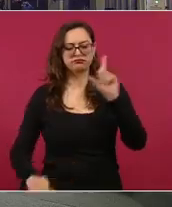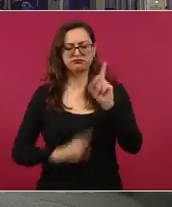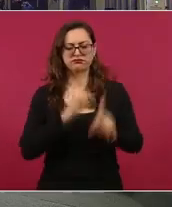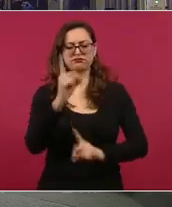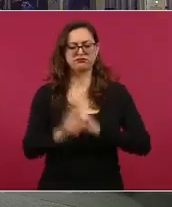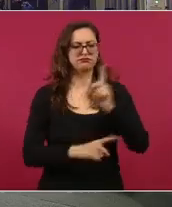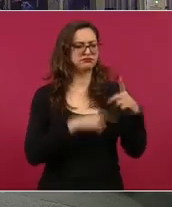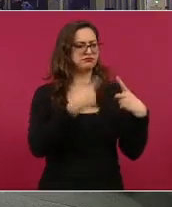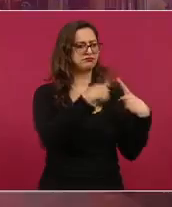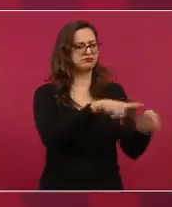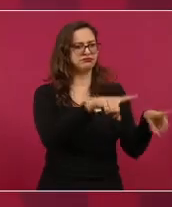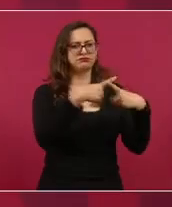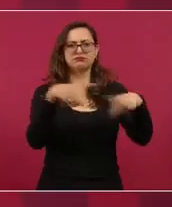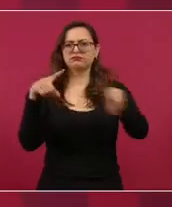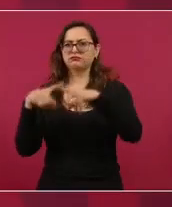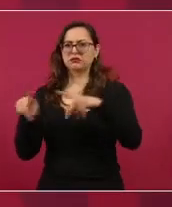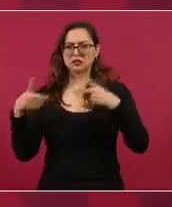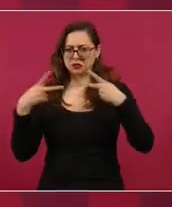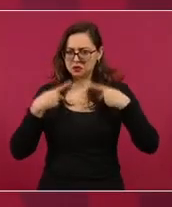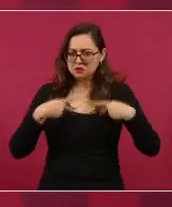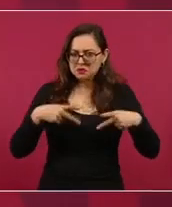hay madera.